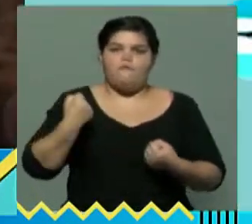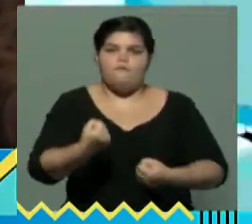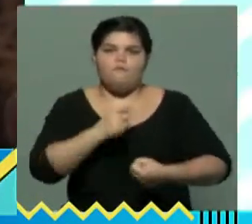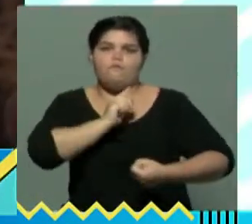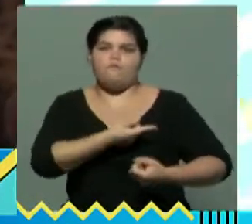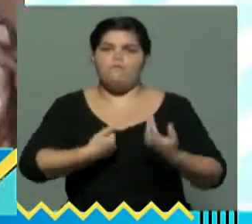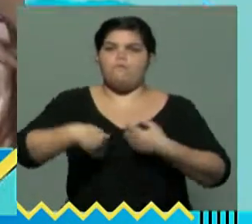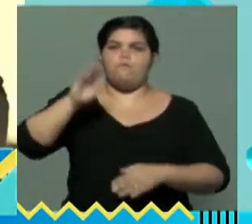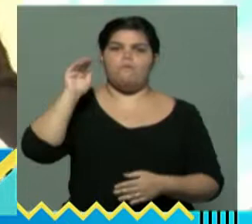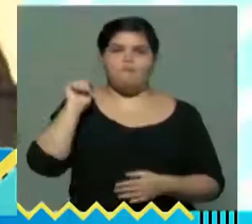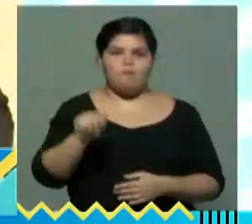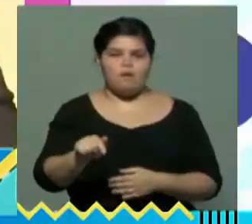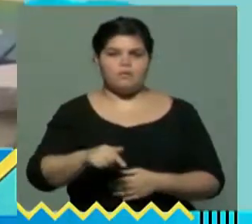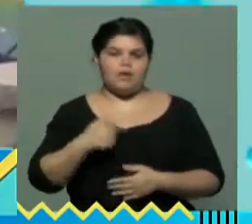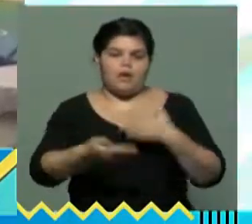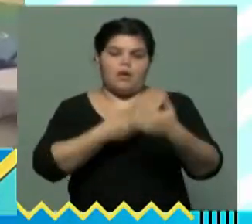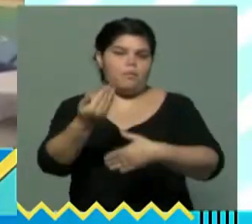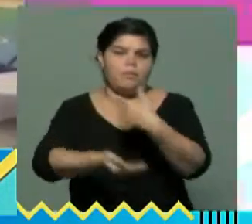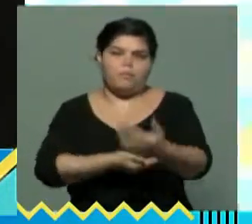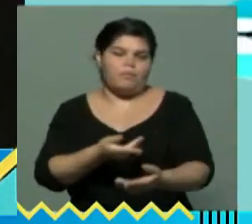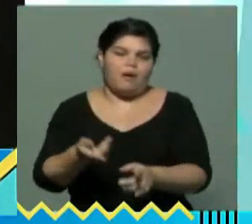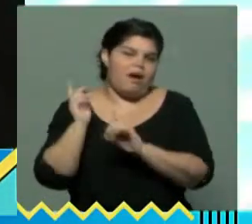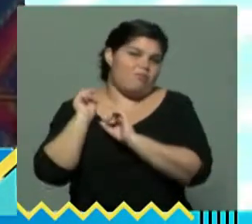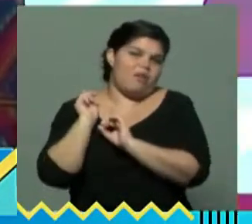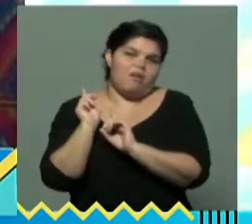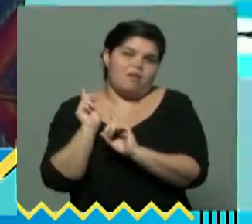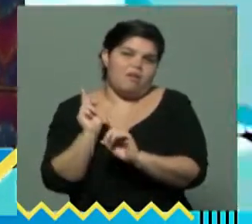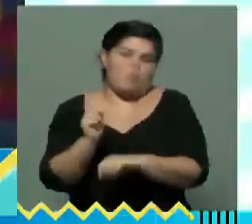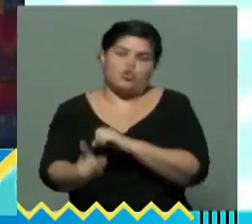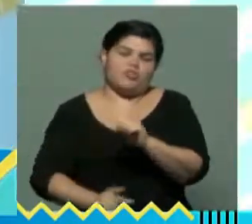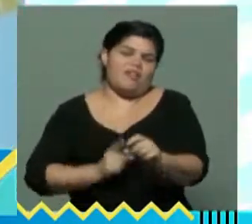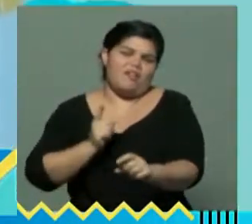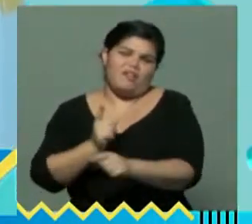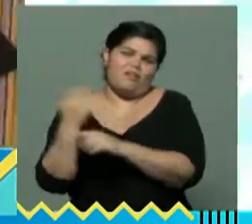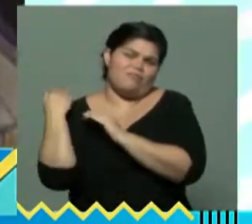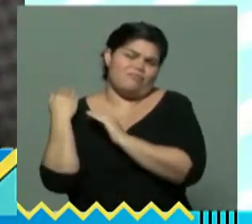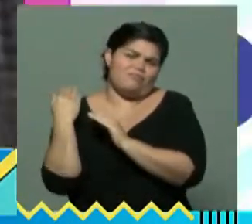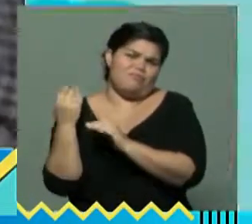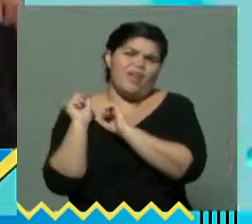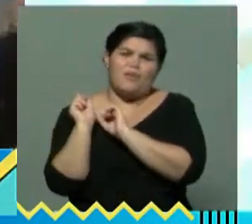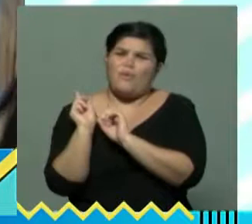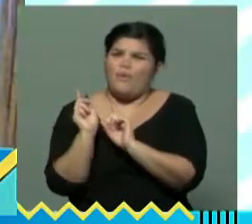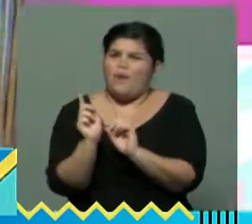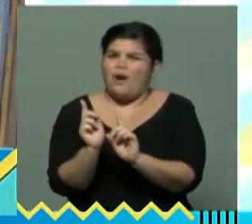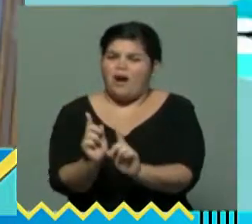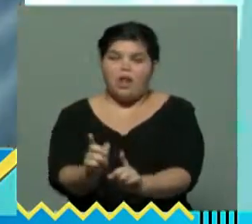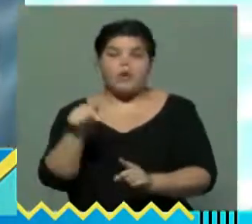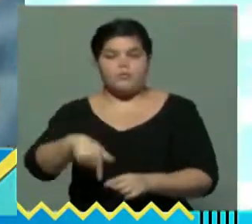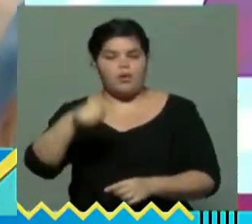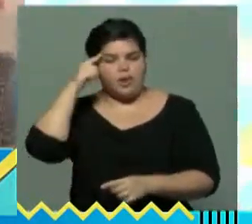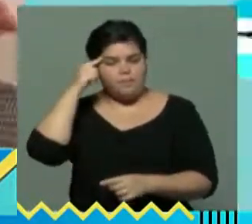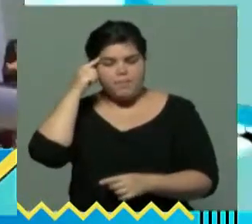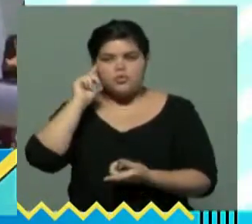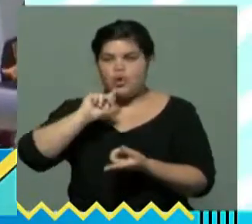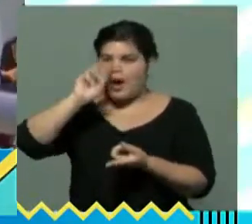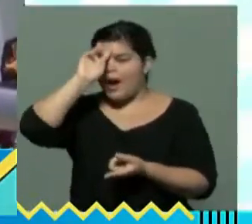venimos viviendo, manteniéndonos hace muchos siglos, es la que me parece debe ser cambiada en un